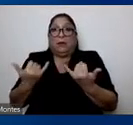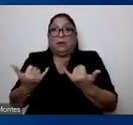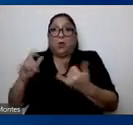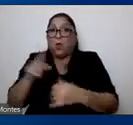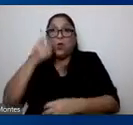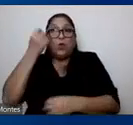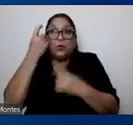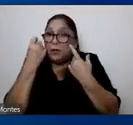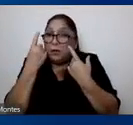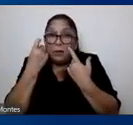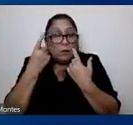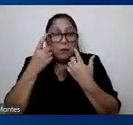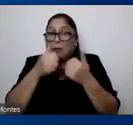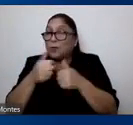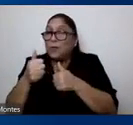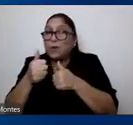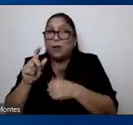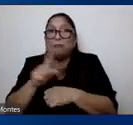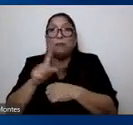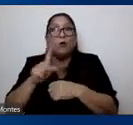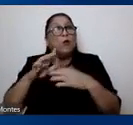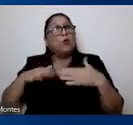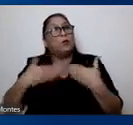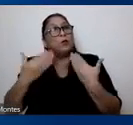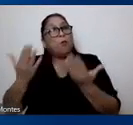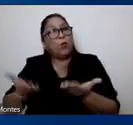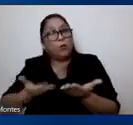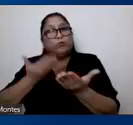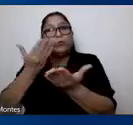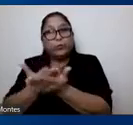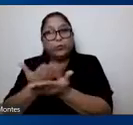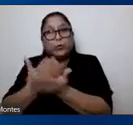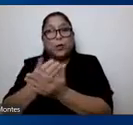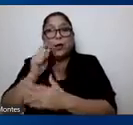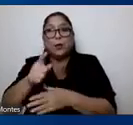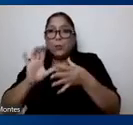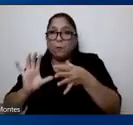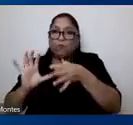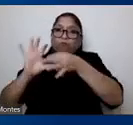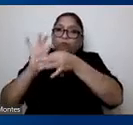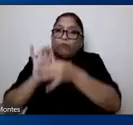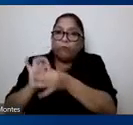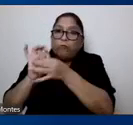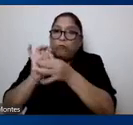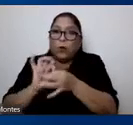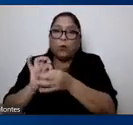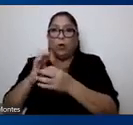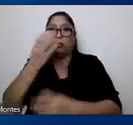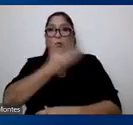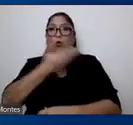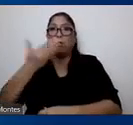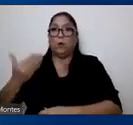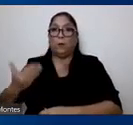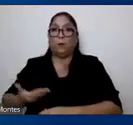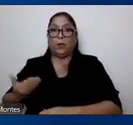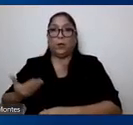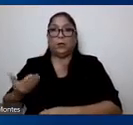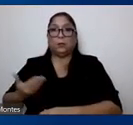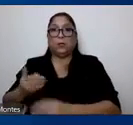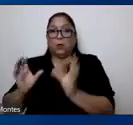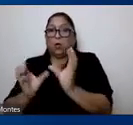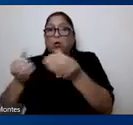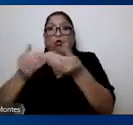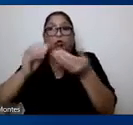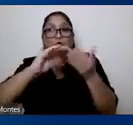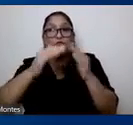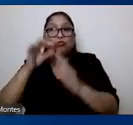comprendido muy bien, no se ha dado esa vinculación Estado y minorías